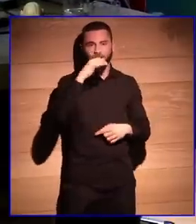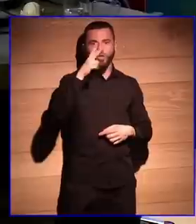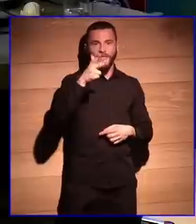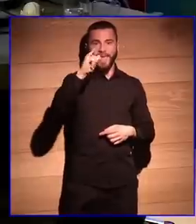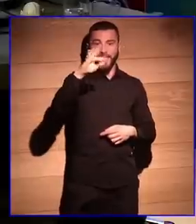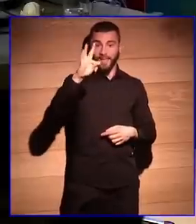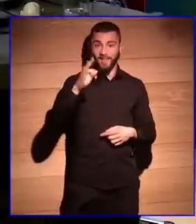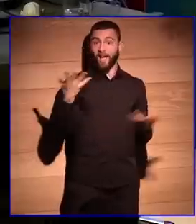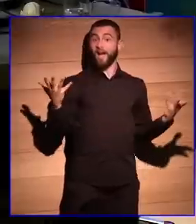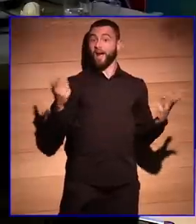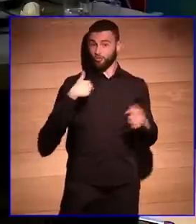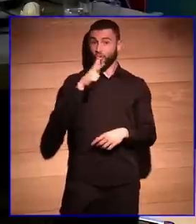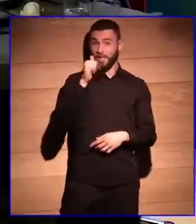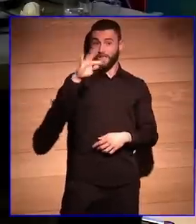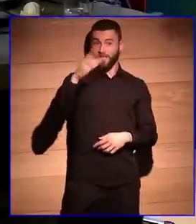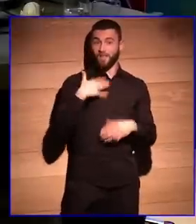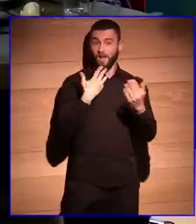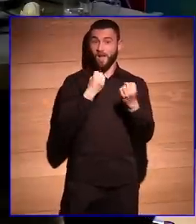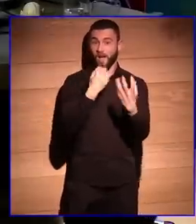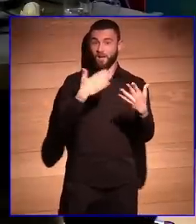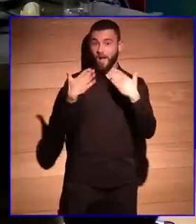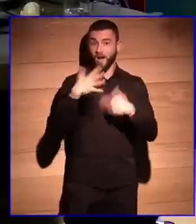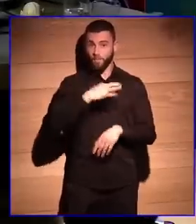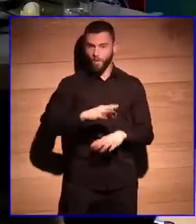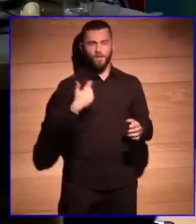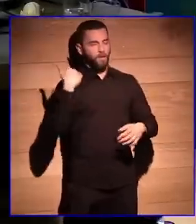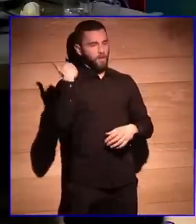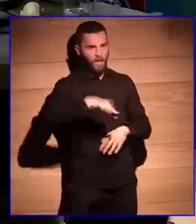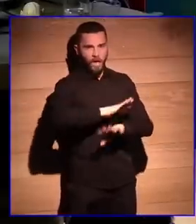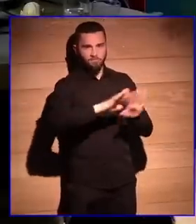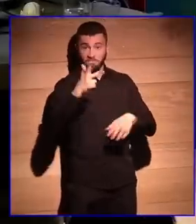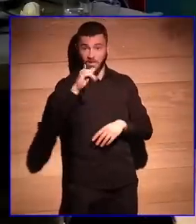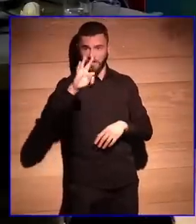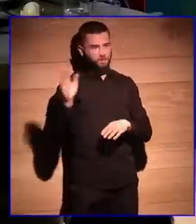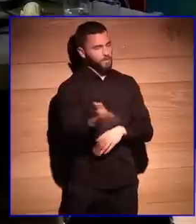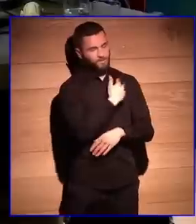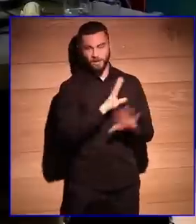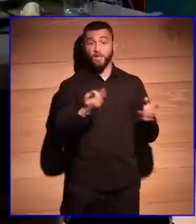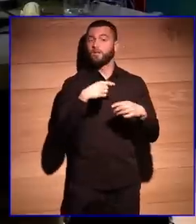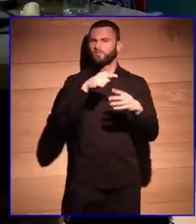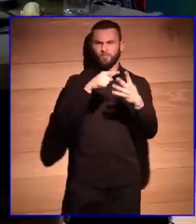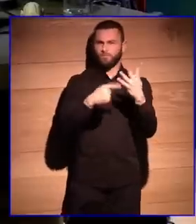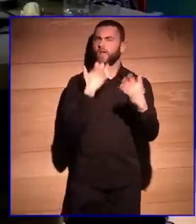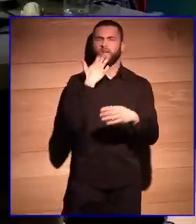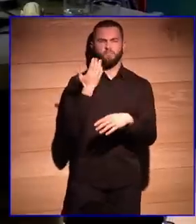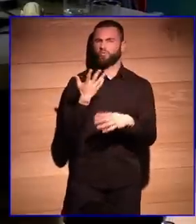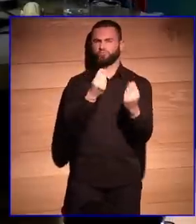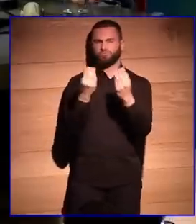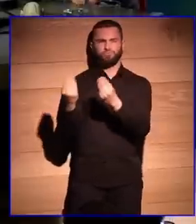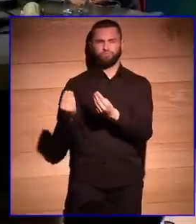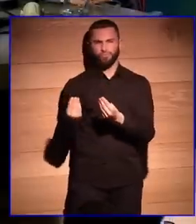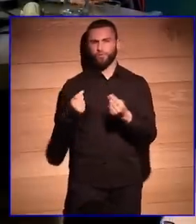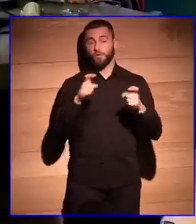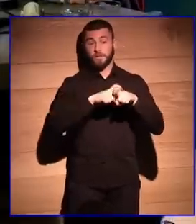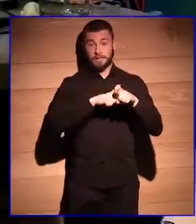hablar de It? Ya hemos hablado de It. Y hay muchos otros ejemplos, ¿no? Hay muchísimos otros ejemplos de ese